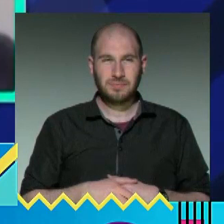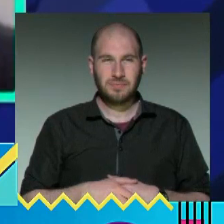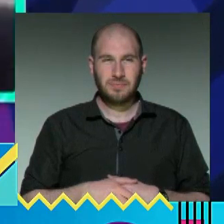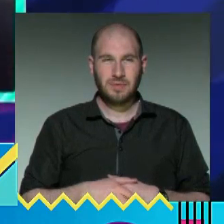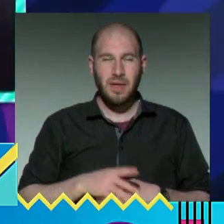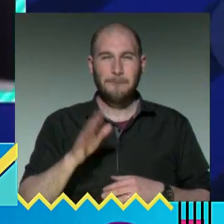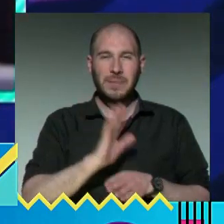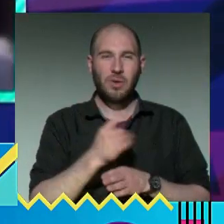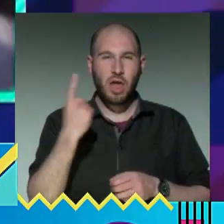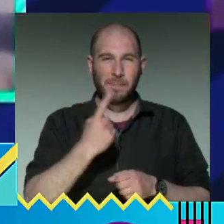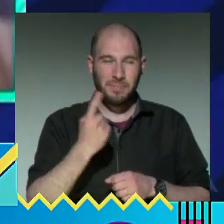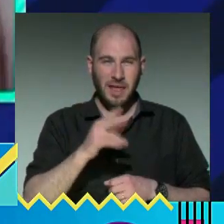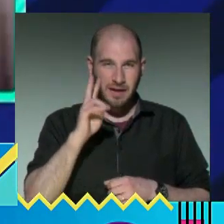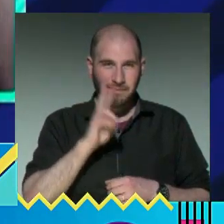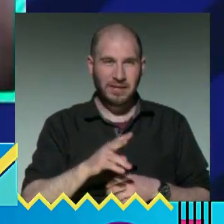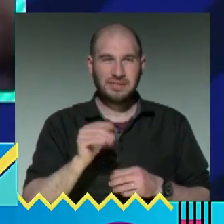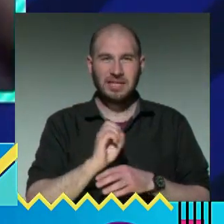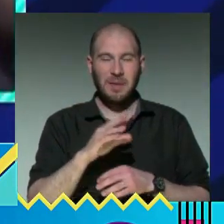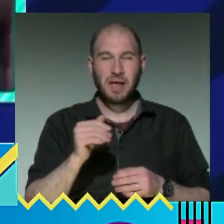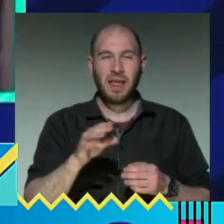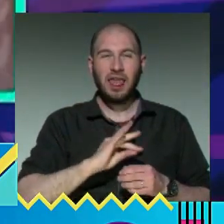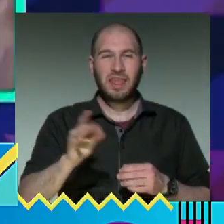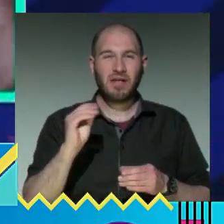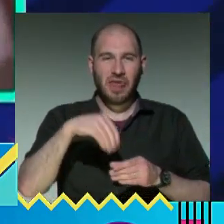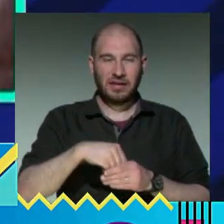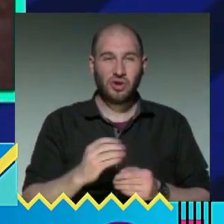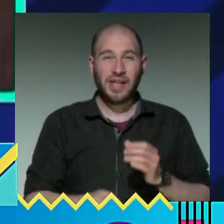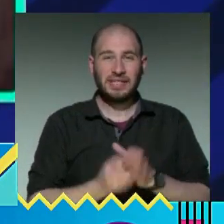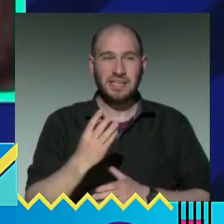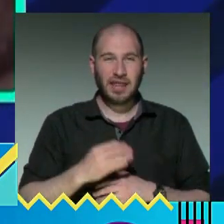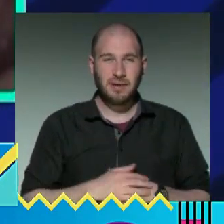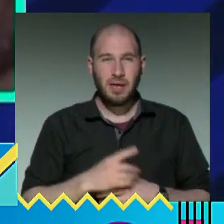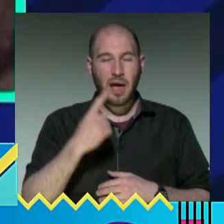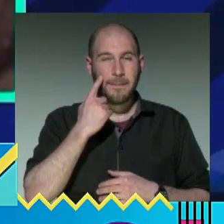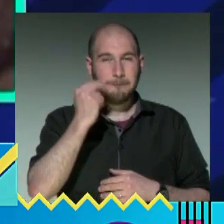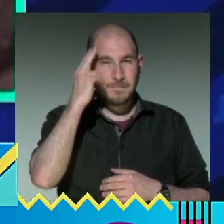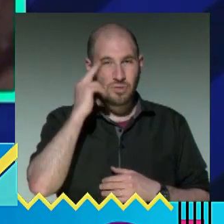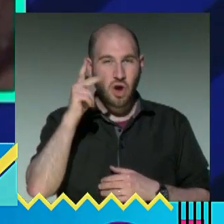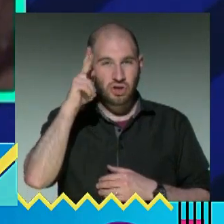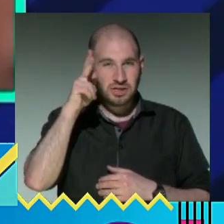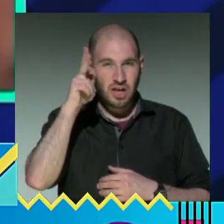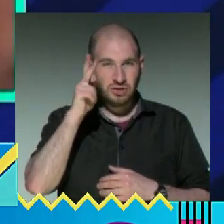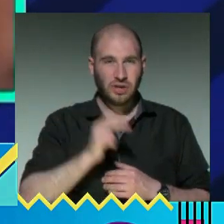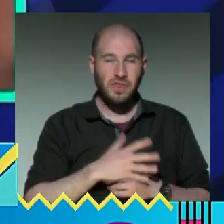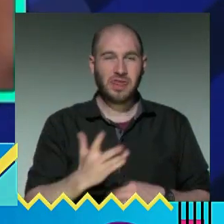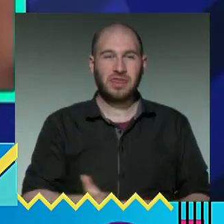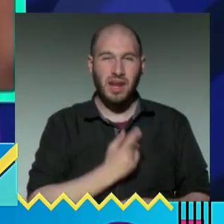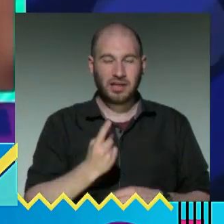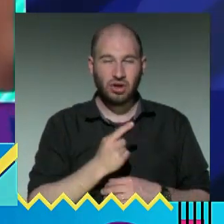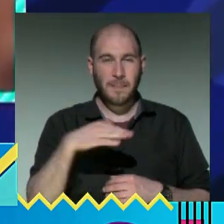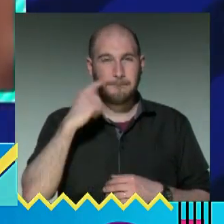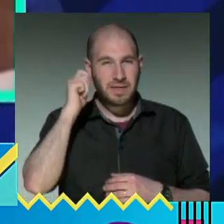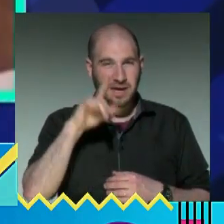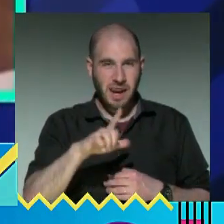La primera película que vamos a ver se llama La Deuda Interna. Fue estrenada en 1988, dirigida por